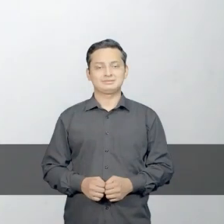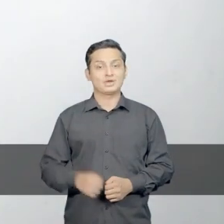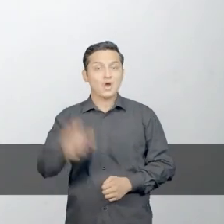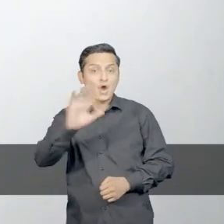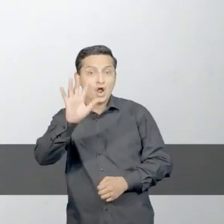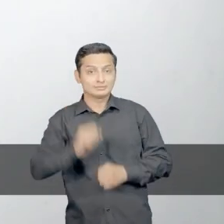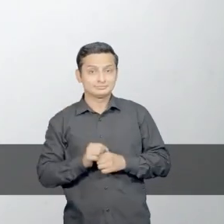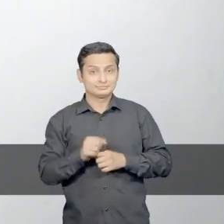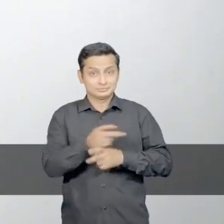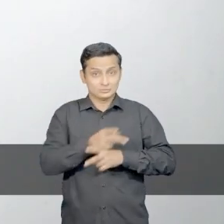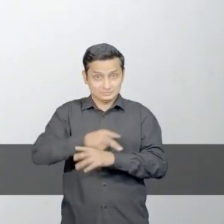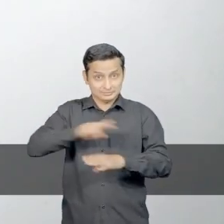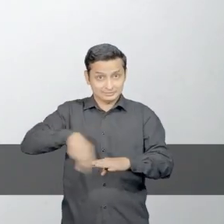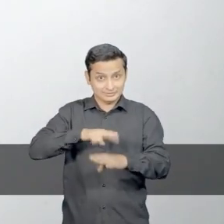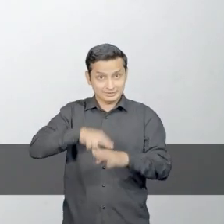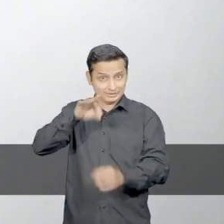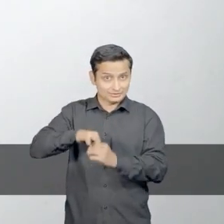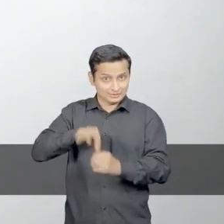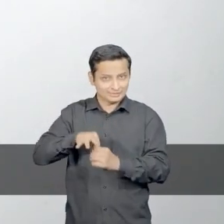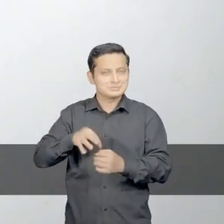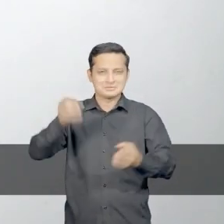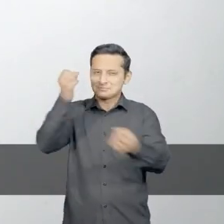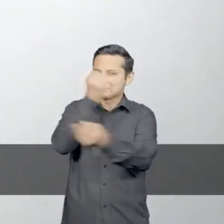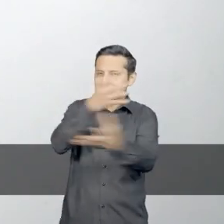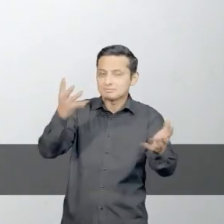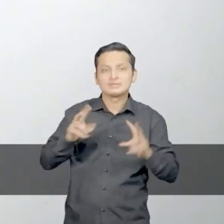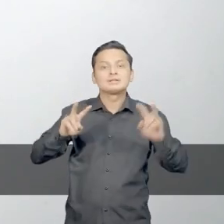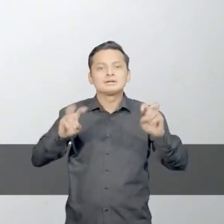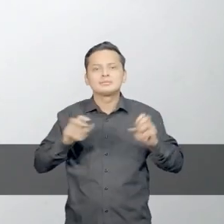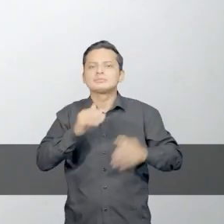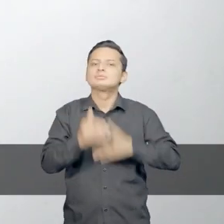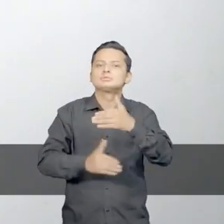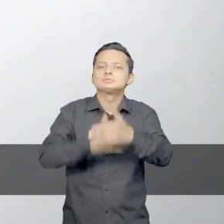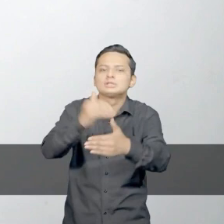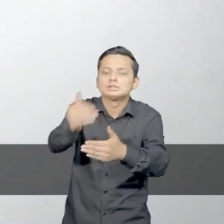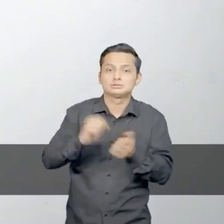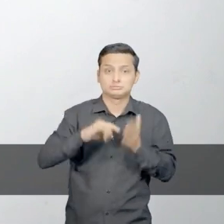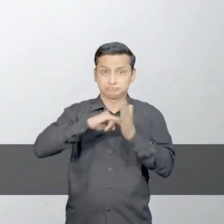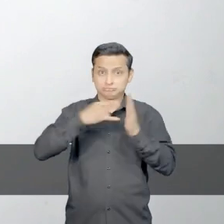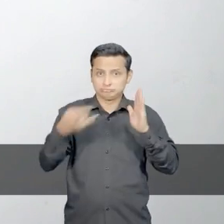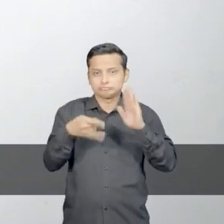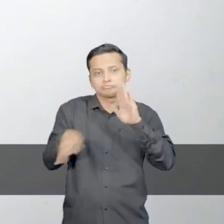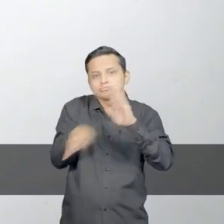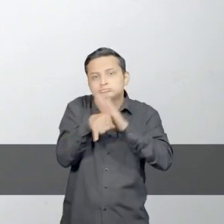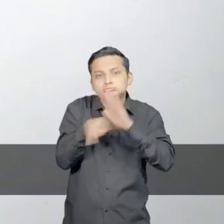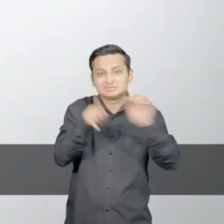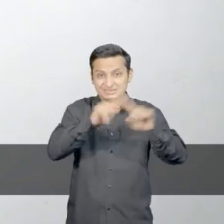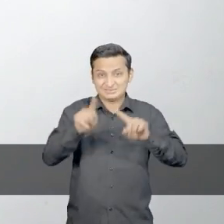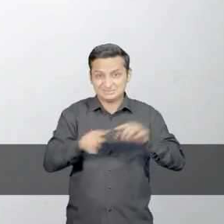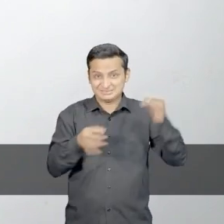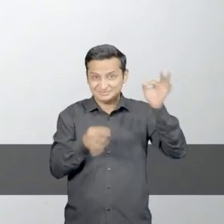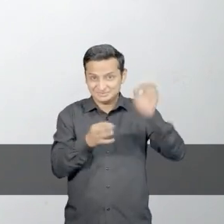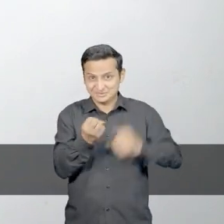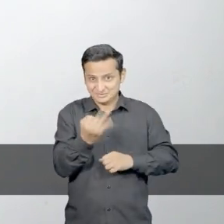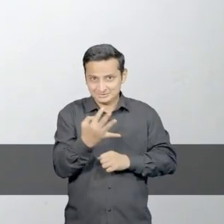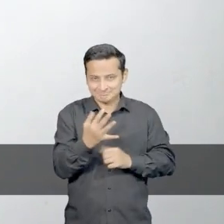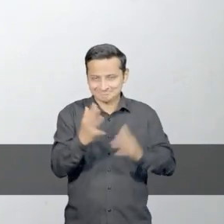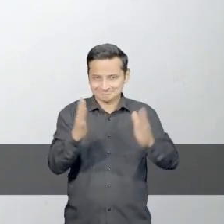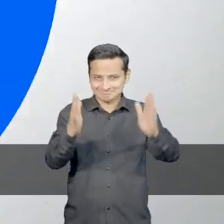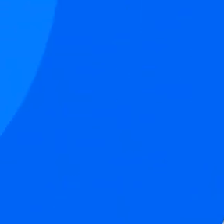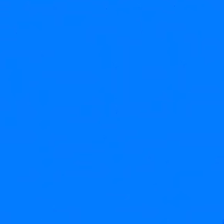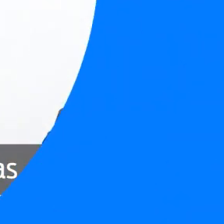Hola, el Consejo Nacional Electoral te informa sobre el proceso de digitación de actas de escrutinio. Pon mucha